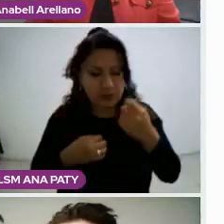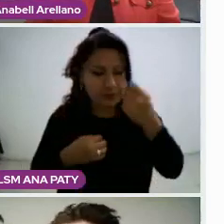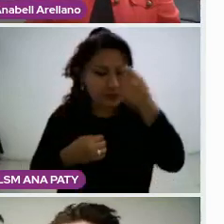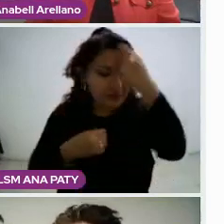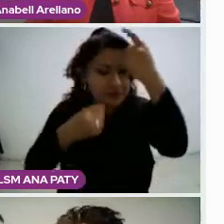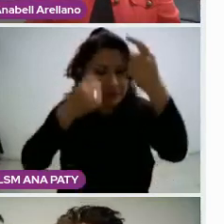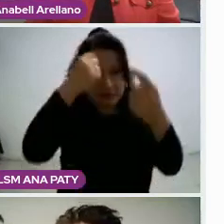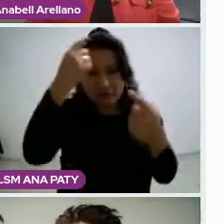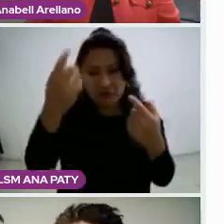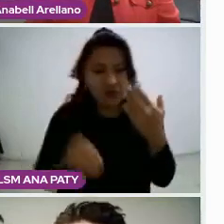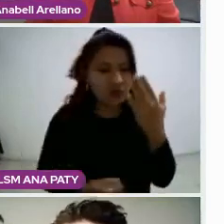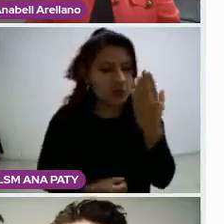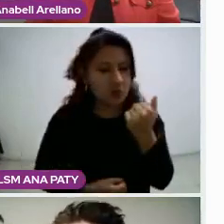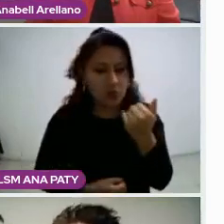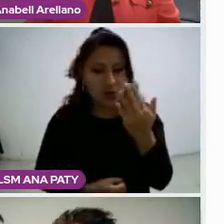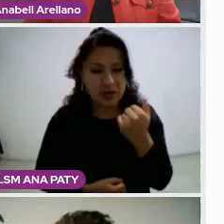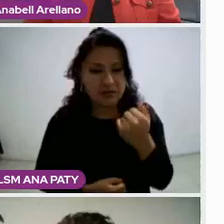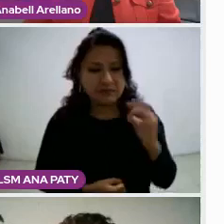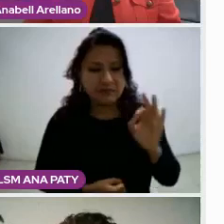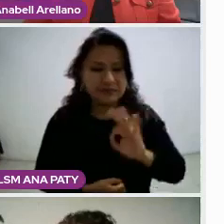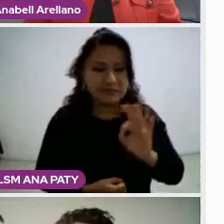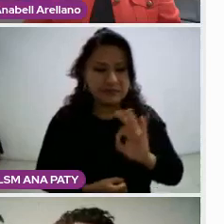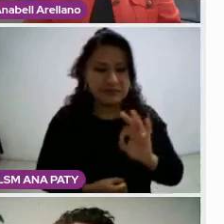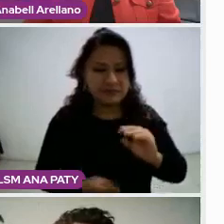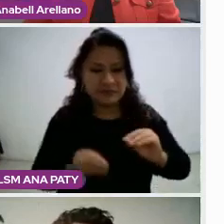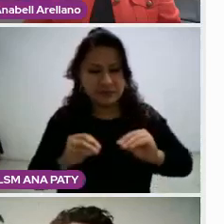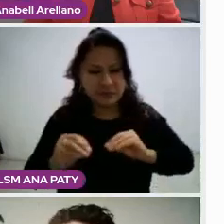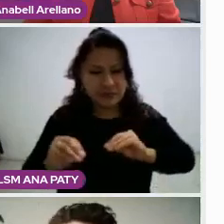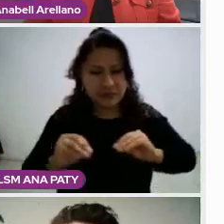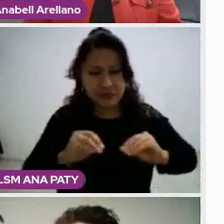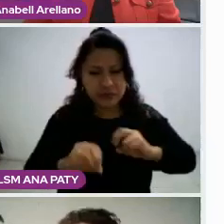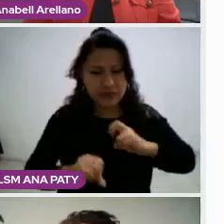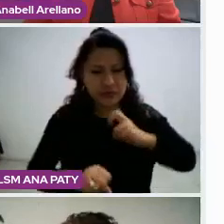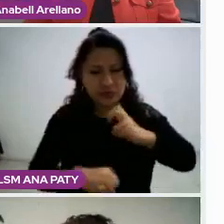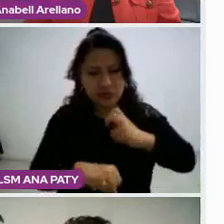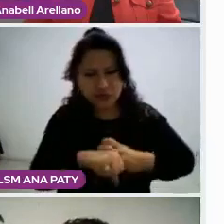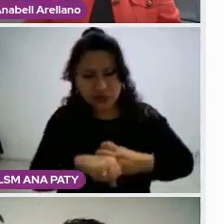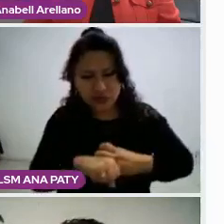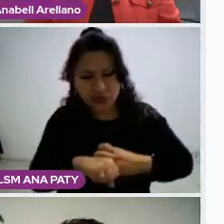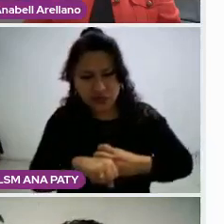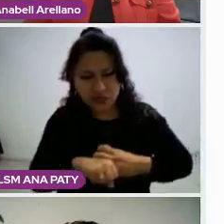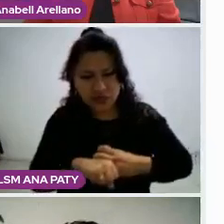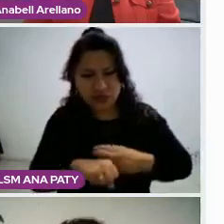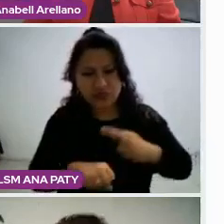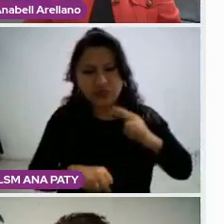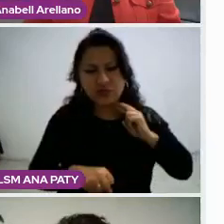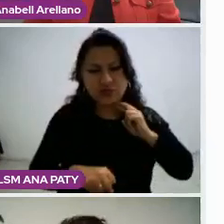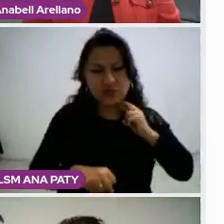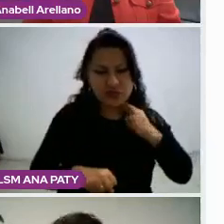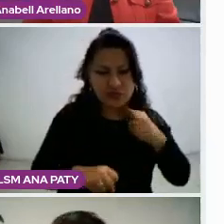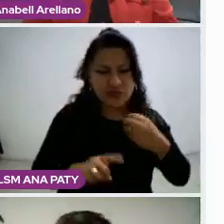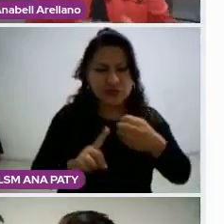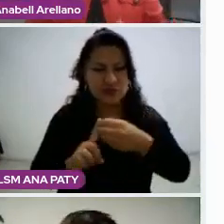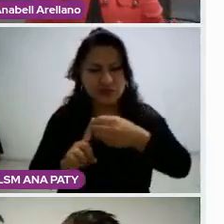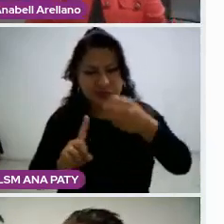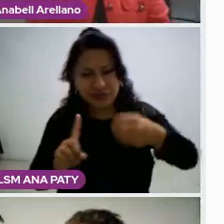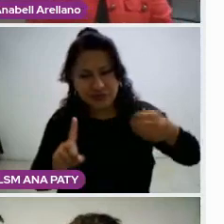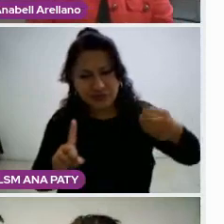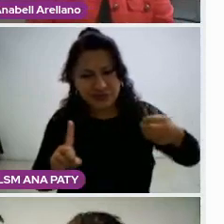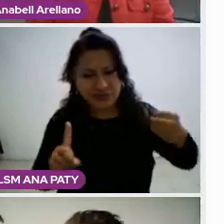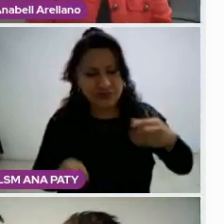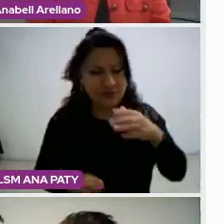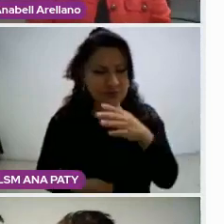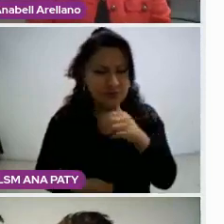psicomotilidad rígida, áspera, austera o desequilibrada y escasamente expresiva. Como que